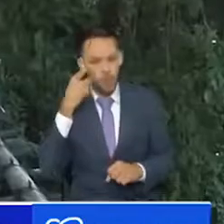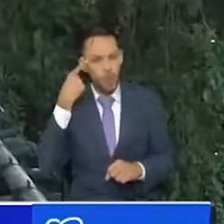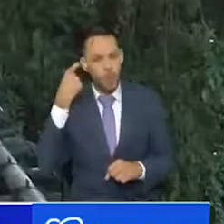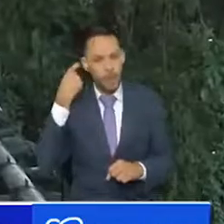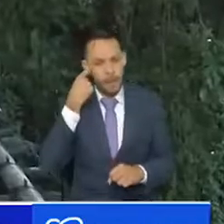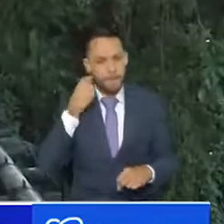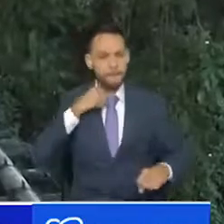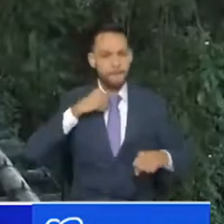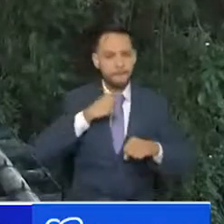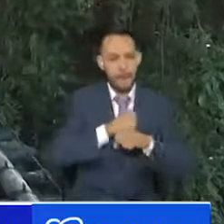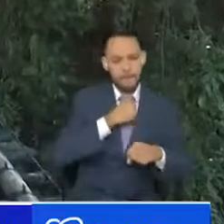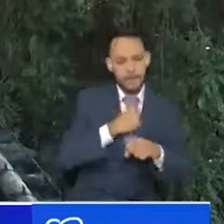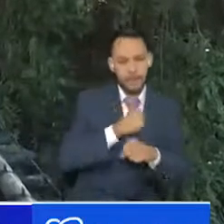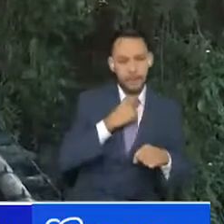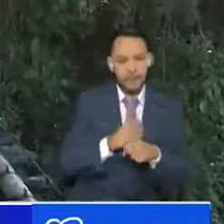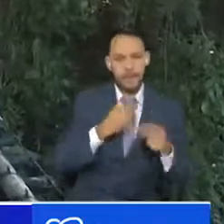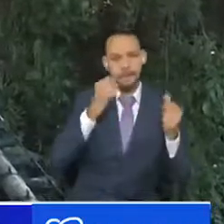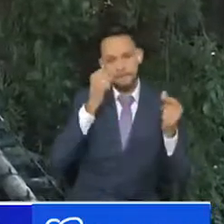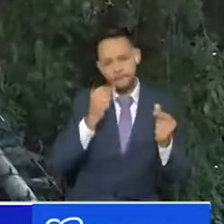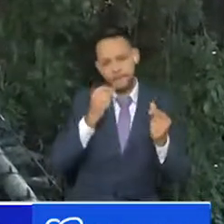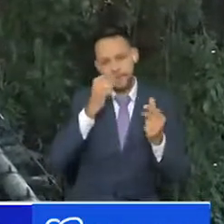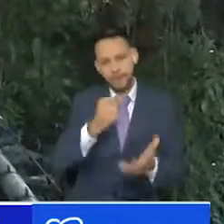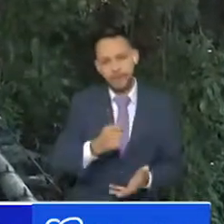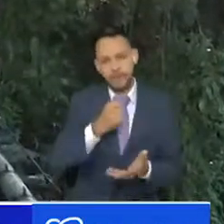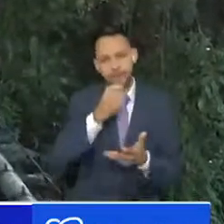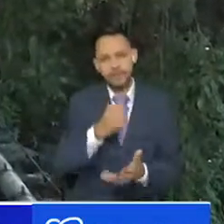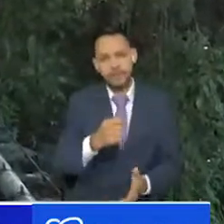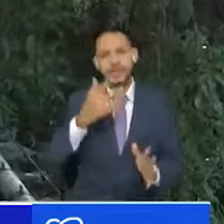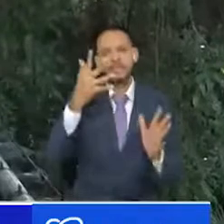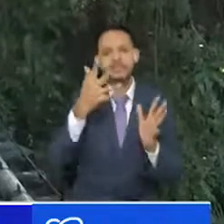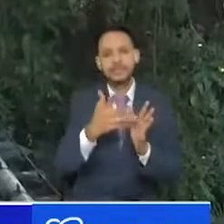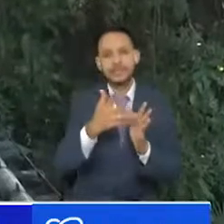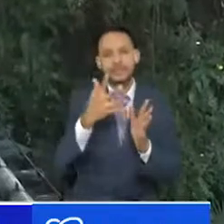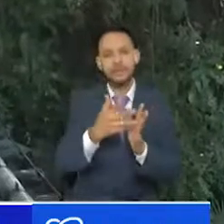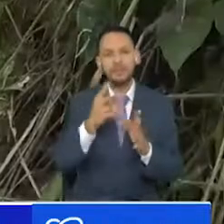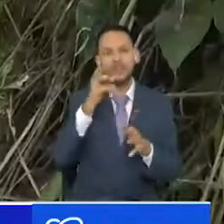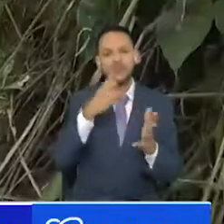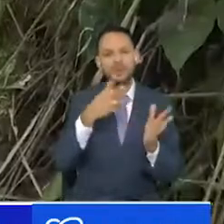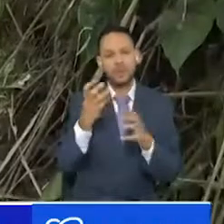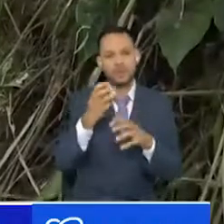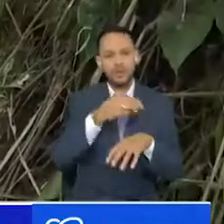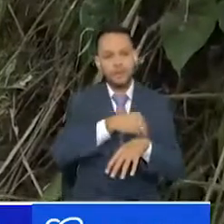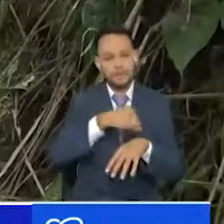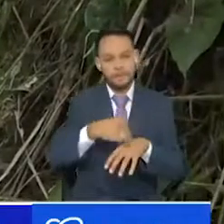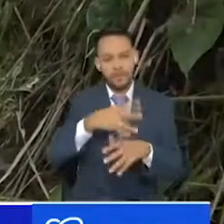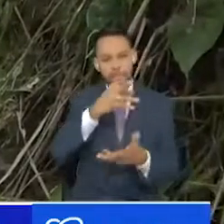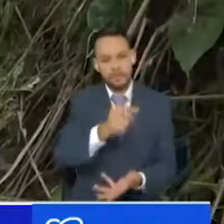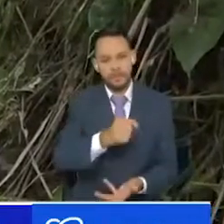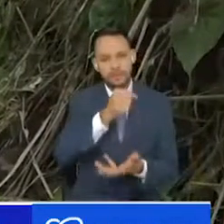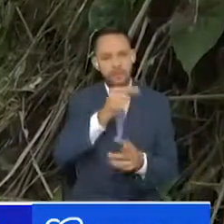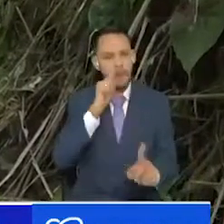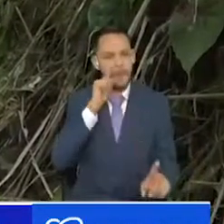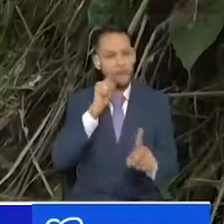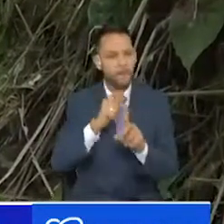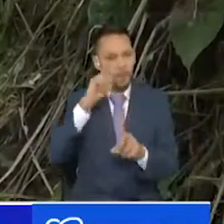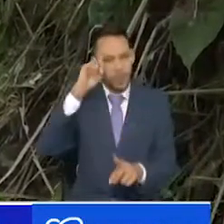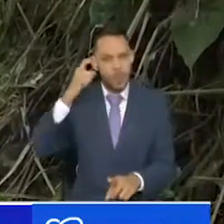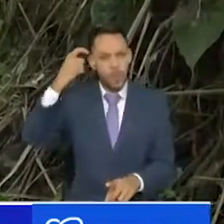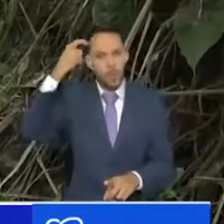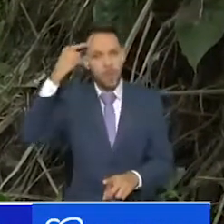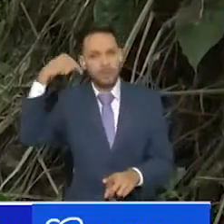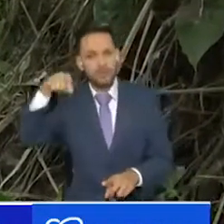materia la inversión para la fase inicial será de 5 mil 800 millones de pesos aproximadamente según lo manifestado por el gobernador del departamento